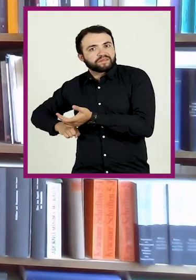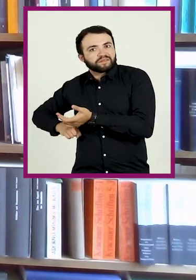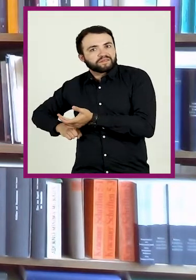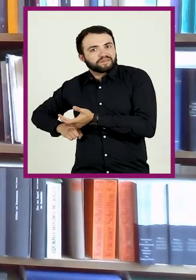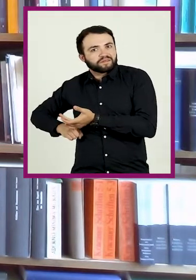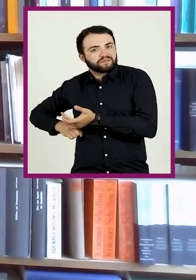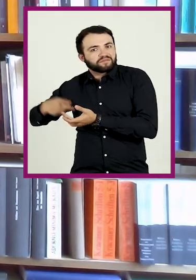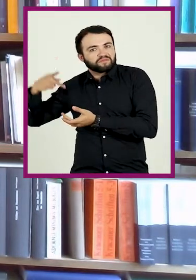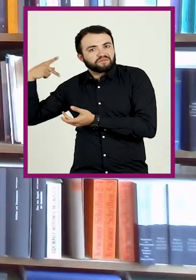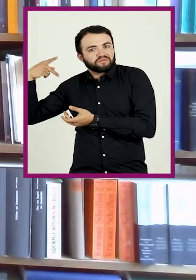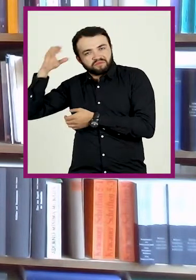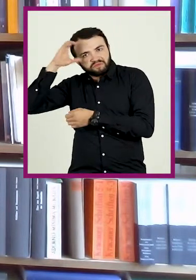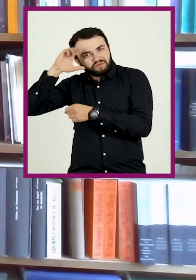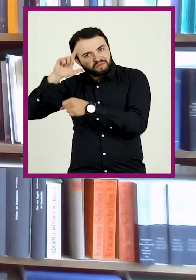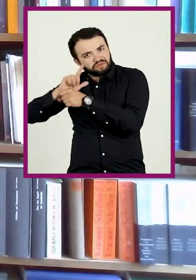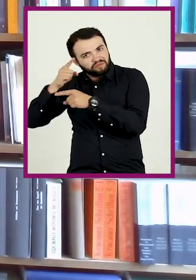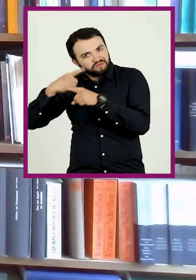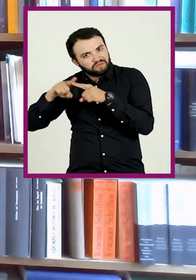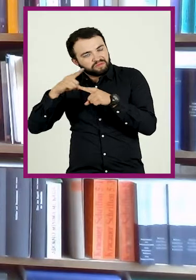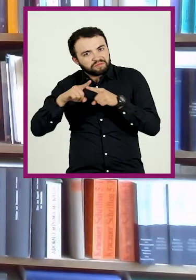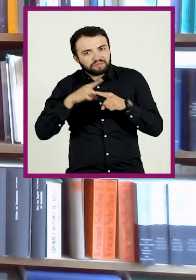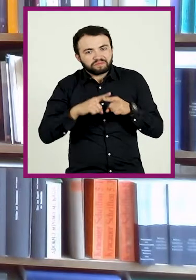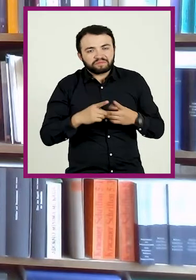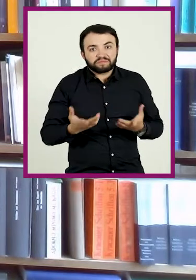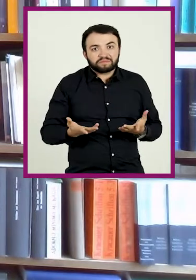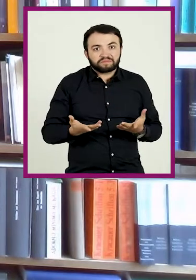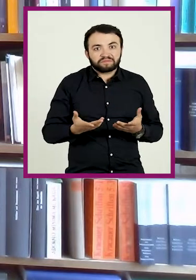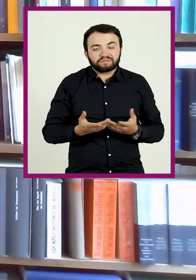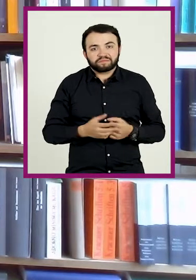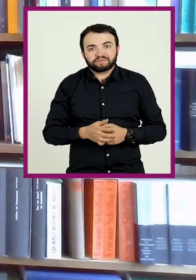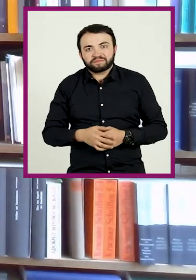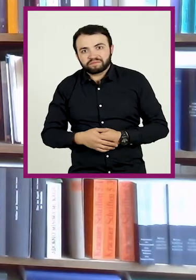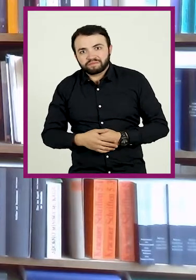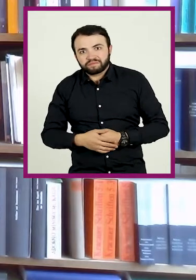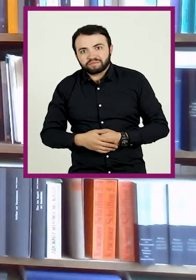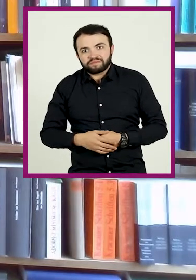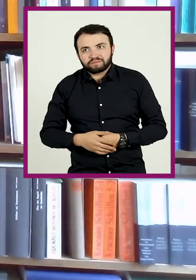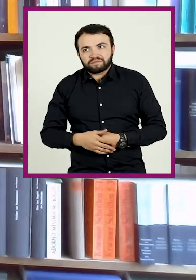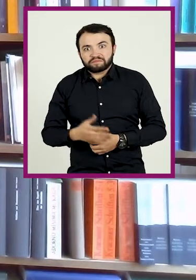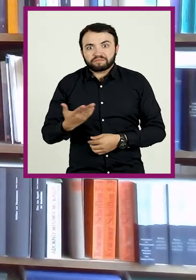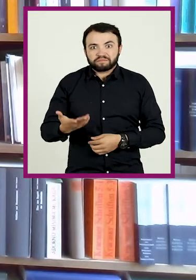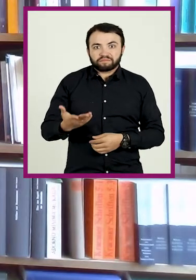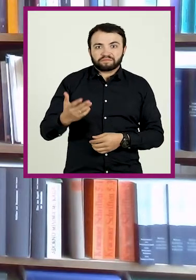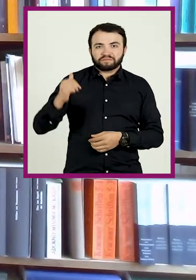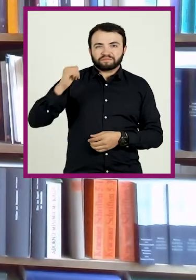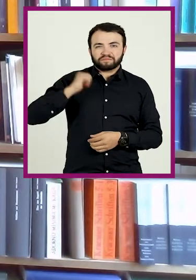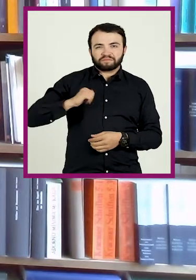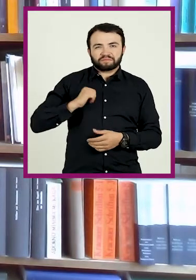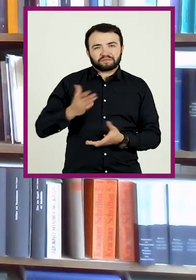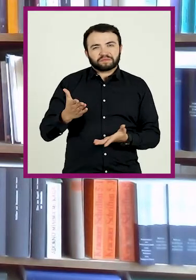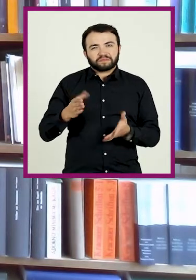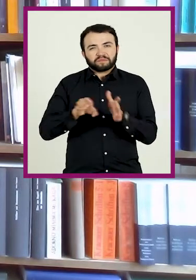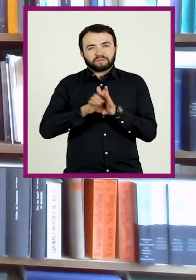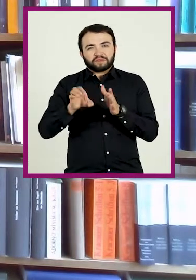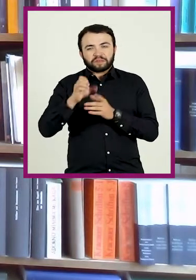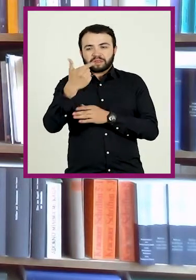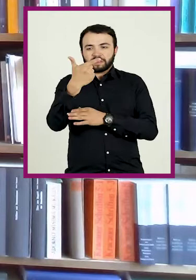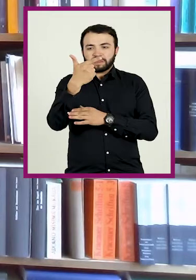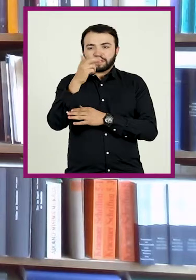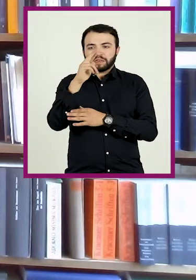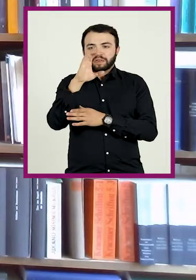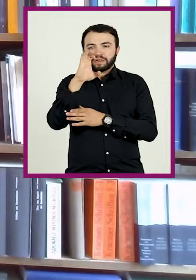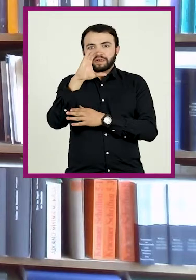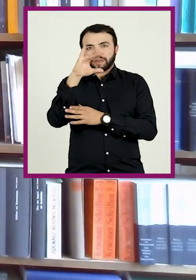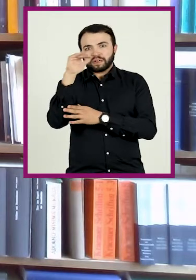entidades mitológicas, a dioses, etc. Desde la antigüedad, en Grecia, por